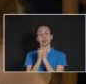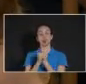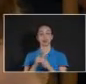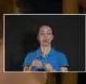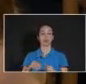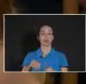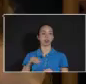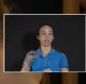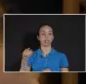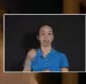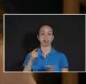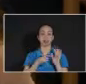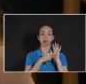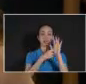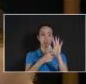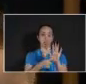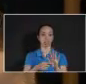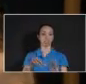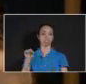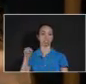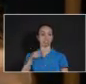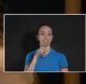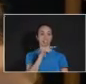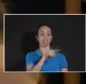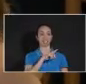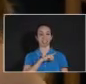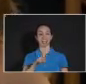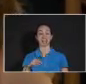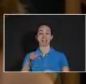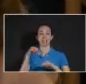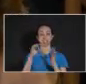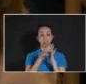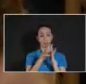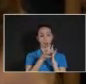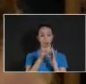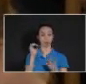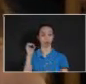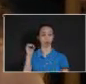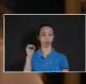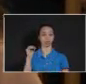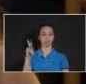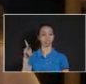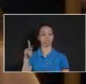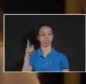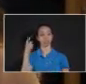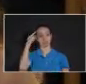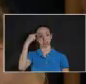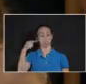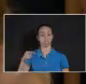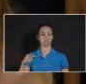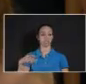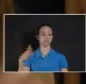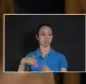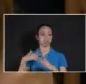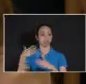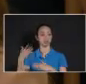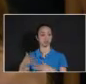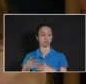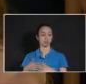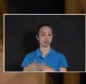y que si era así, él iba a venir a sus pies. Y unos días después, él me